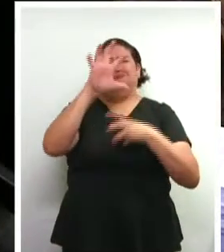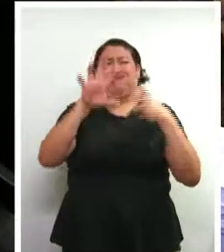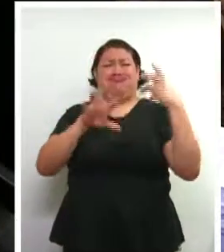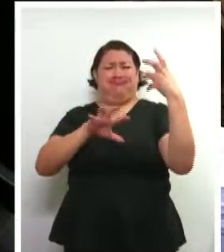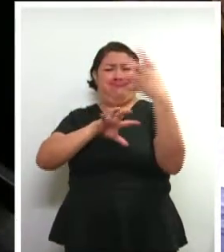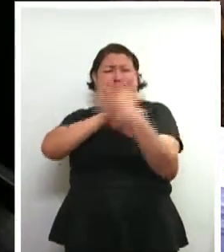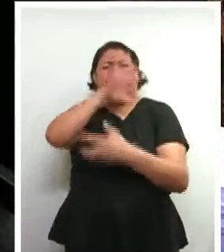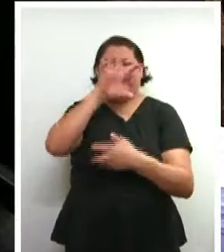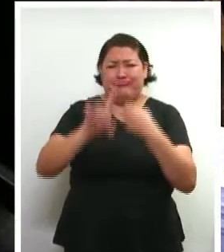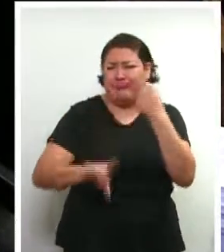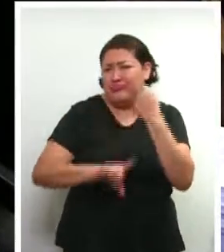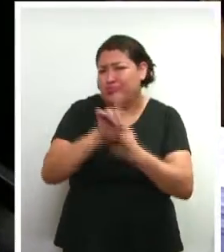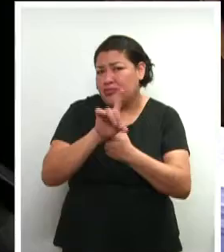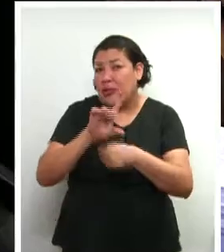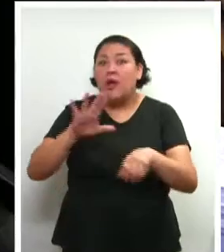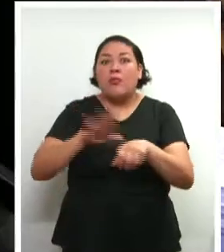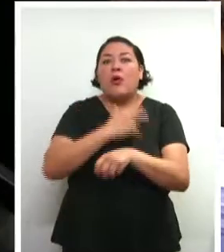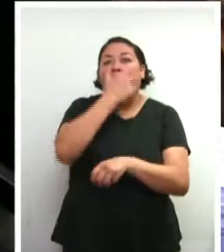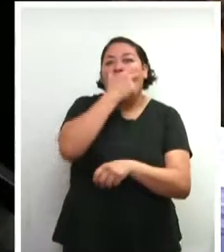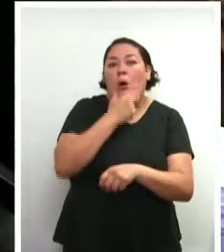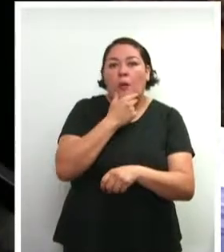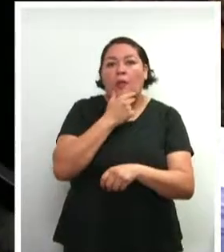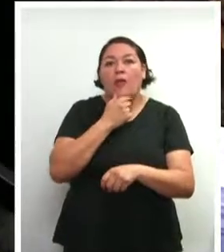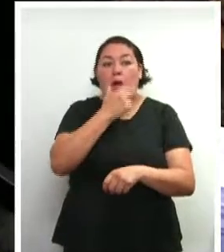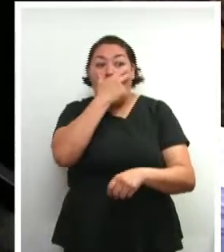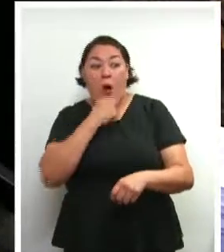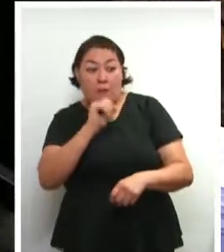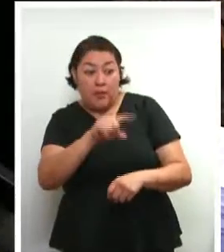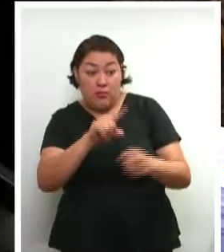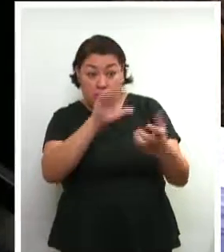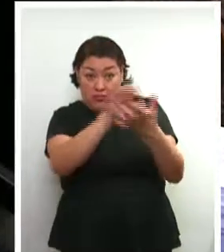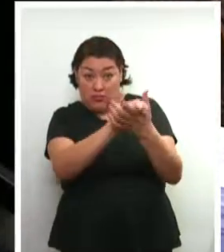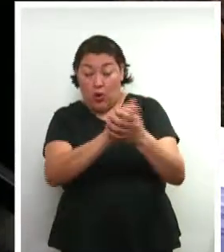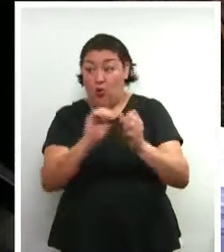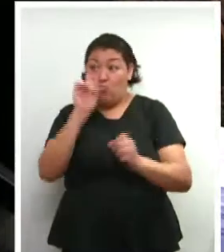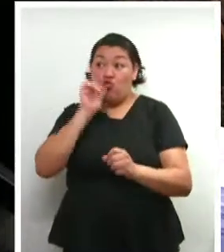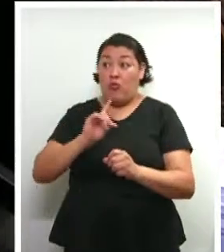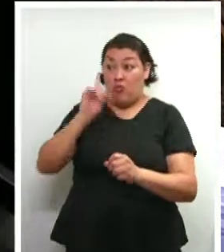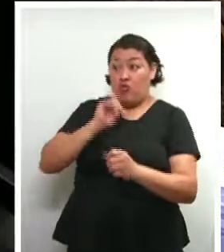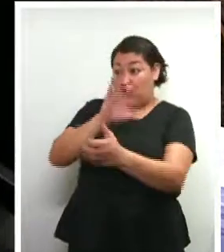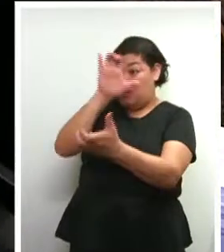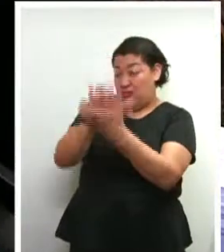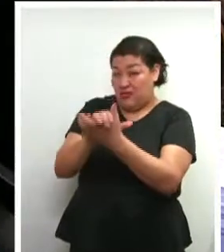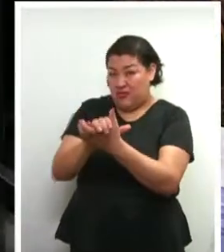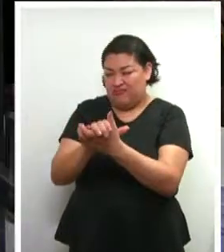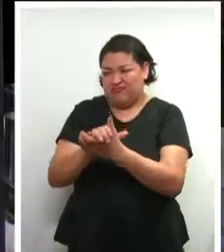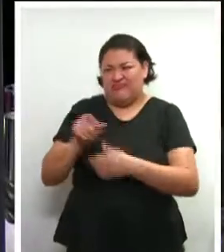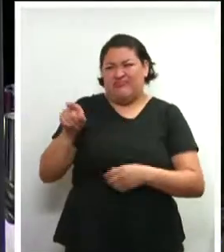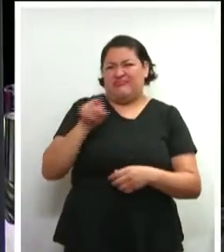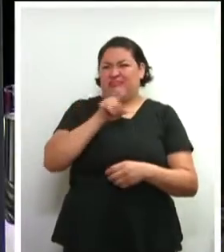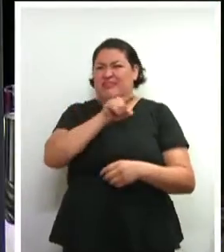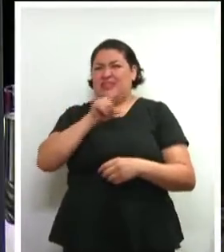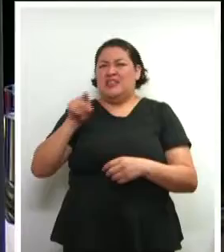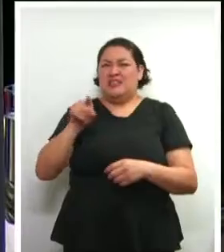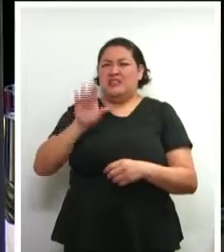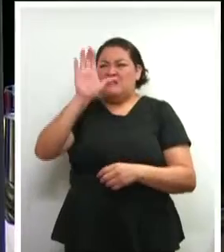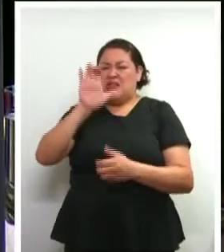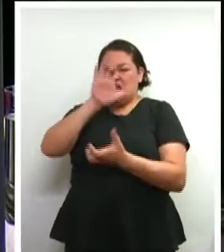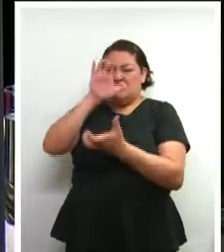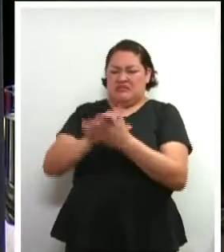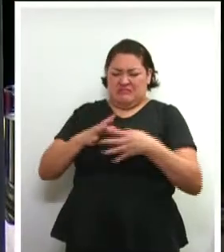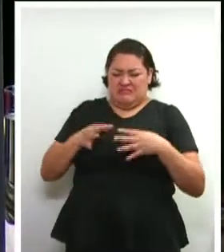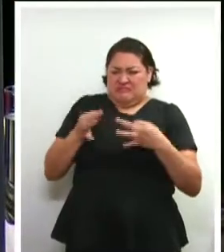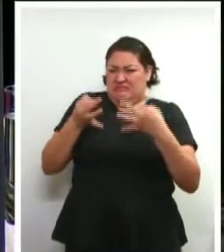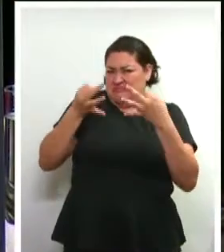del mismo entre personas del mismo sexo, señalando fundamentalmente el debilitamiento de la institución del